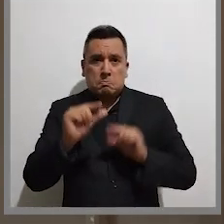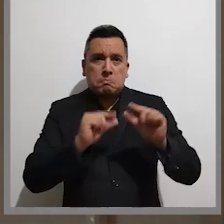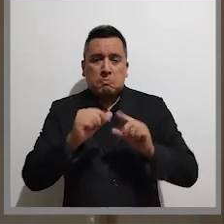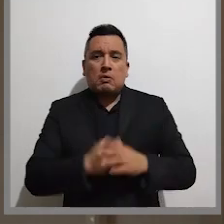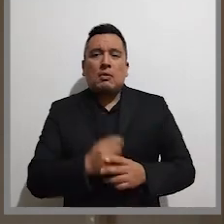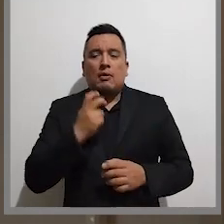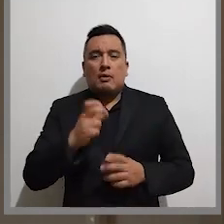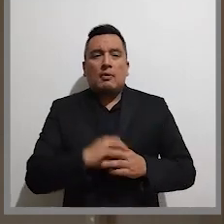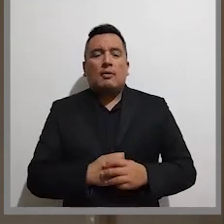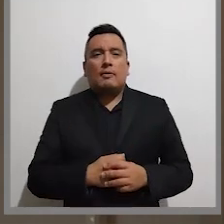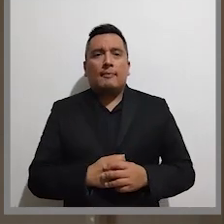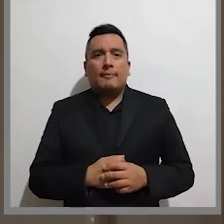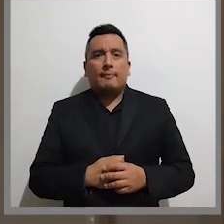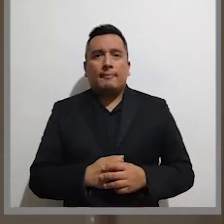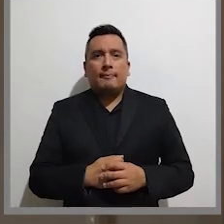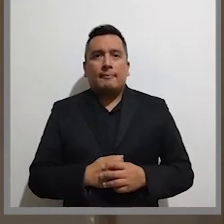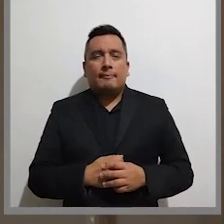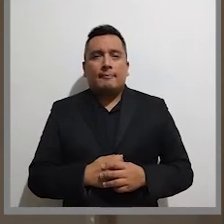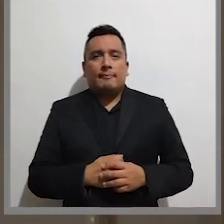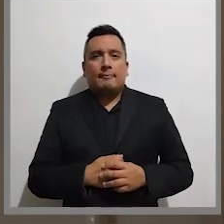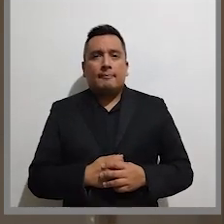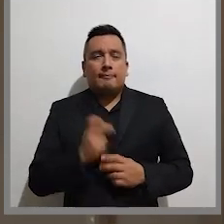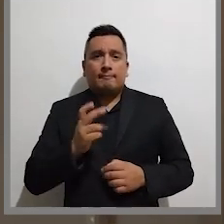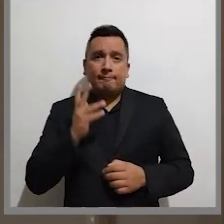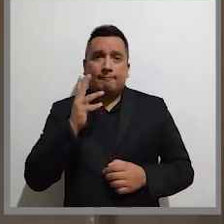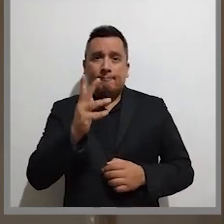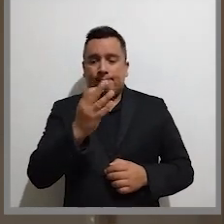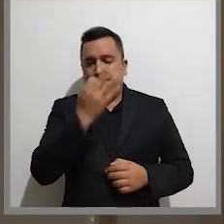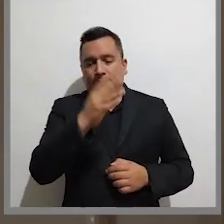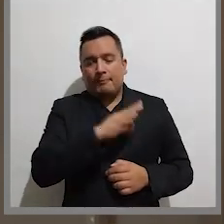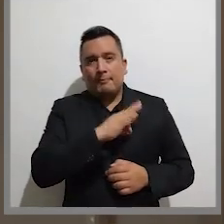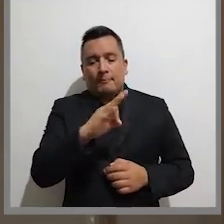vienen atrás de nosotros y que en el futuro más